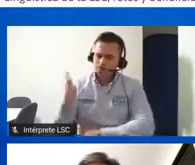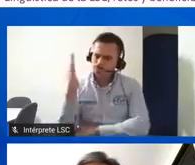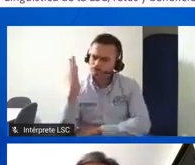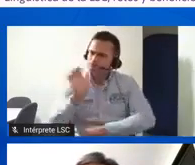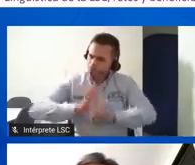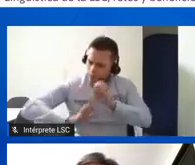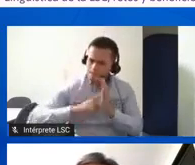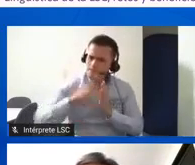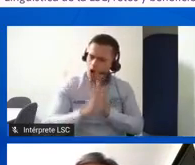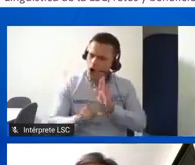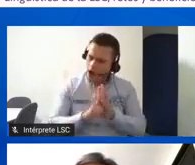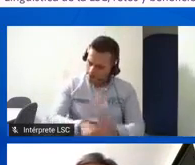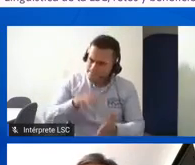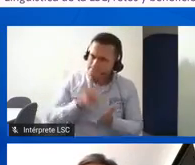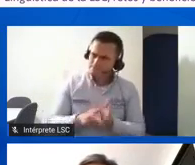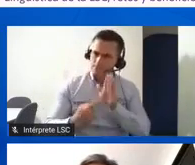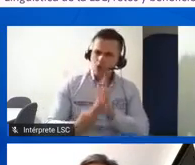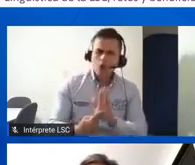este proyecto de ley?